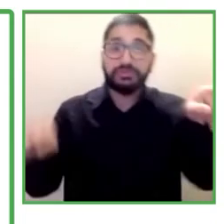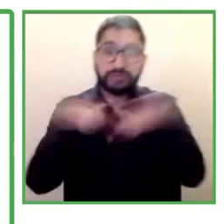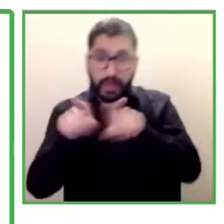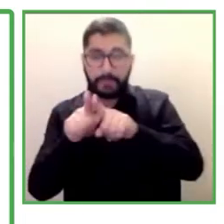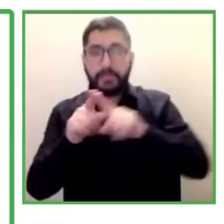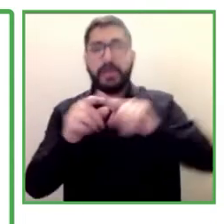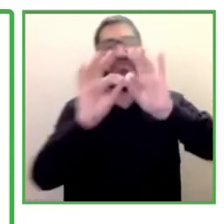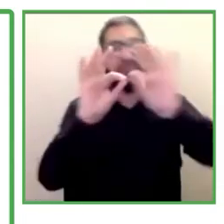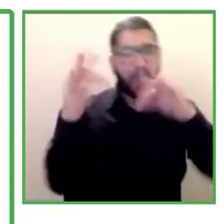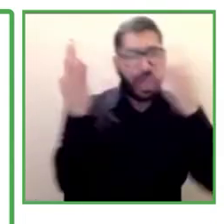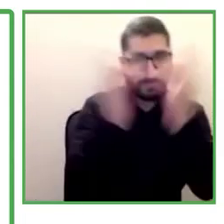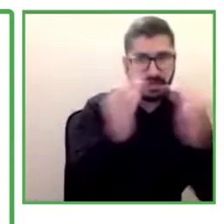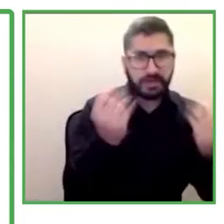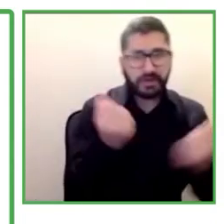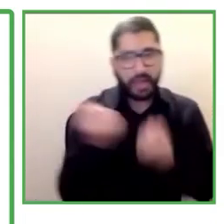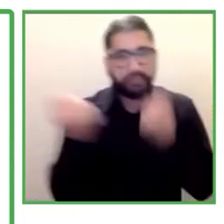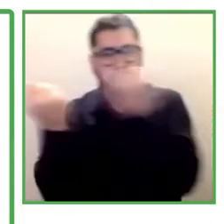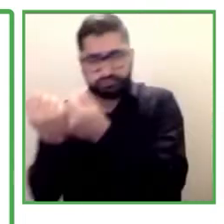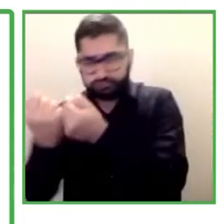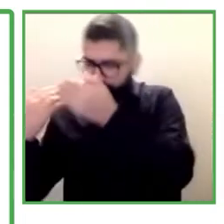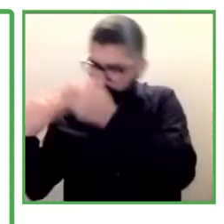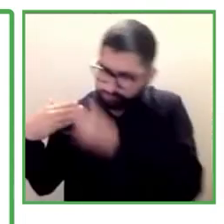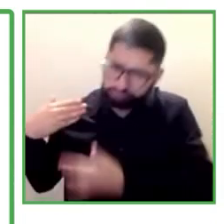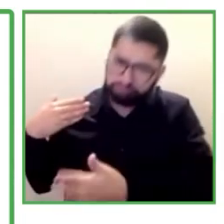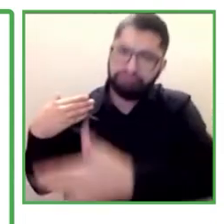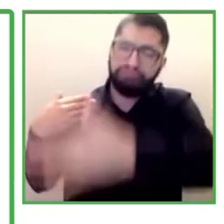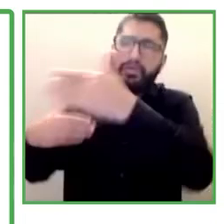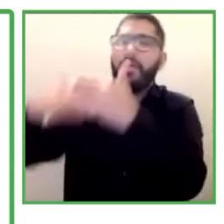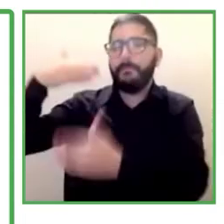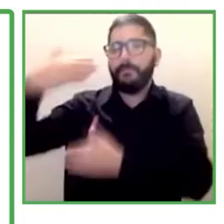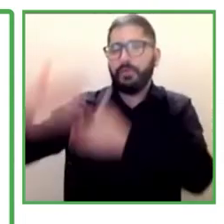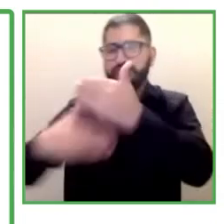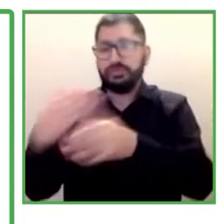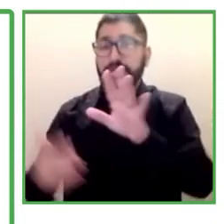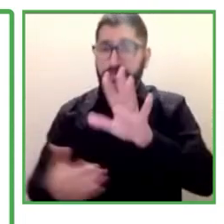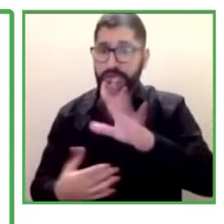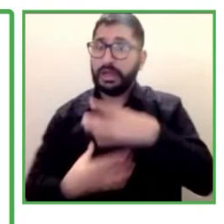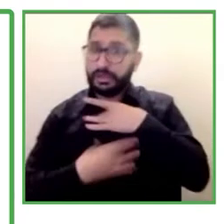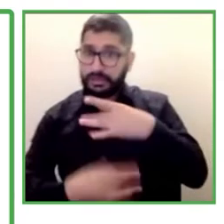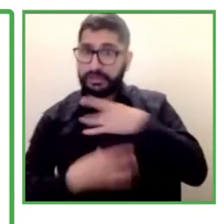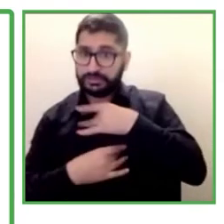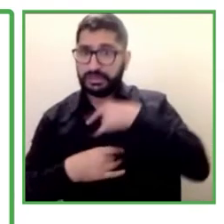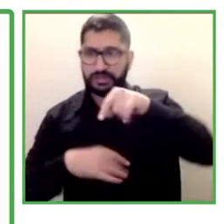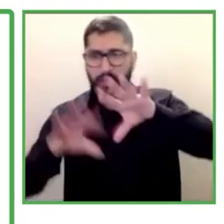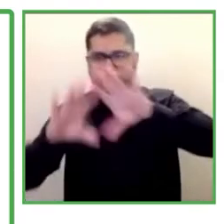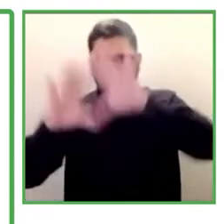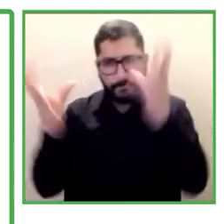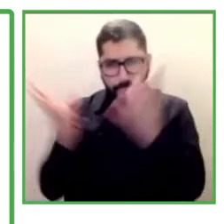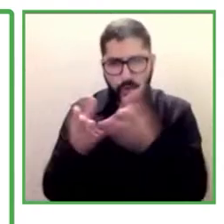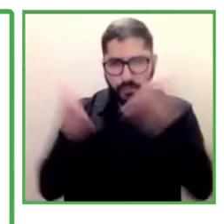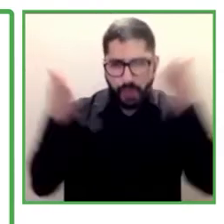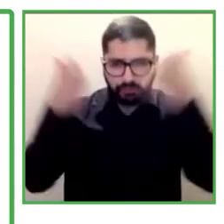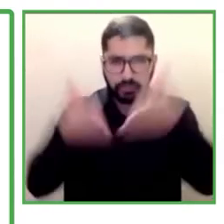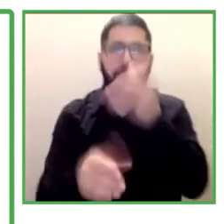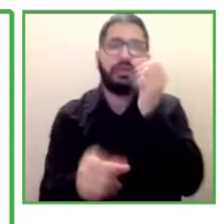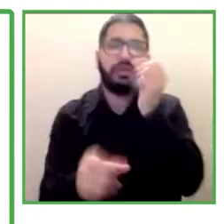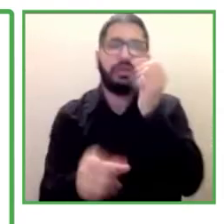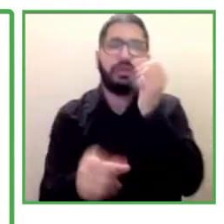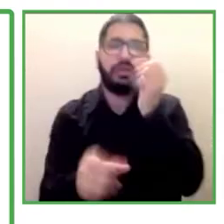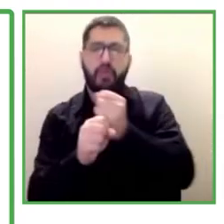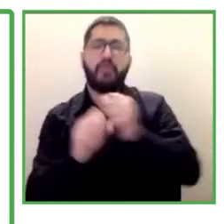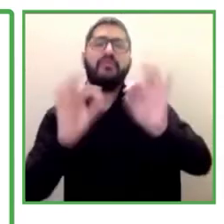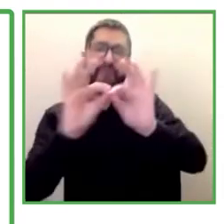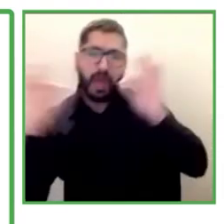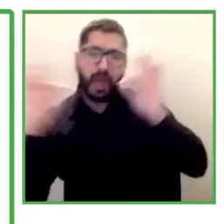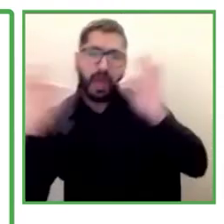Es muy interesante como en esta modalidad de acceso al empleo las familias están muy, muy, muy interesadas en